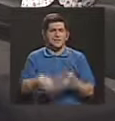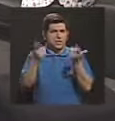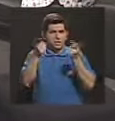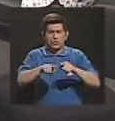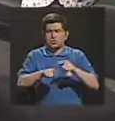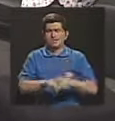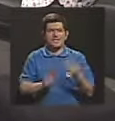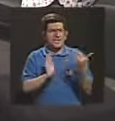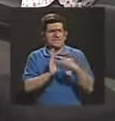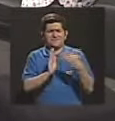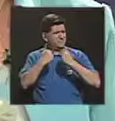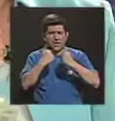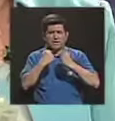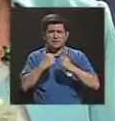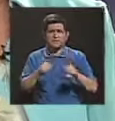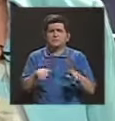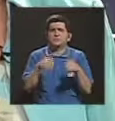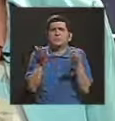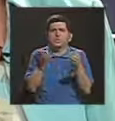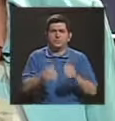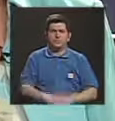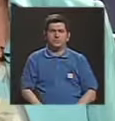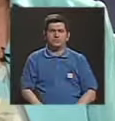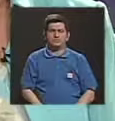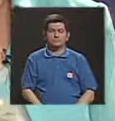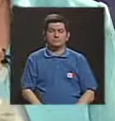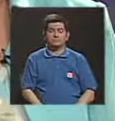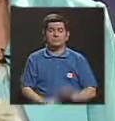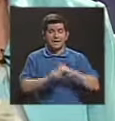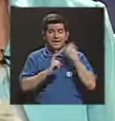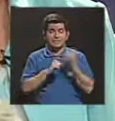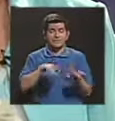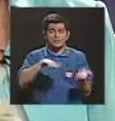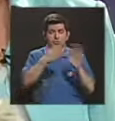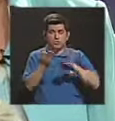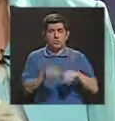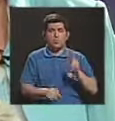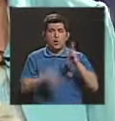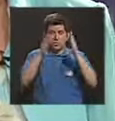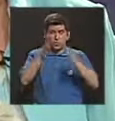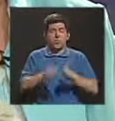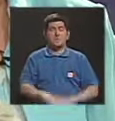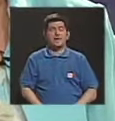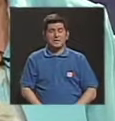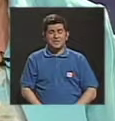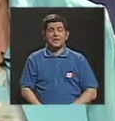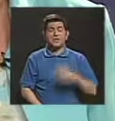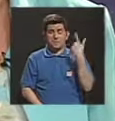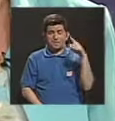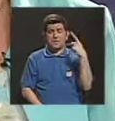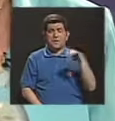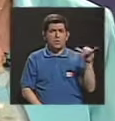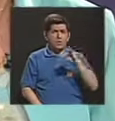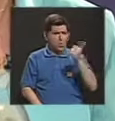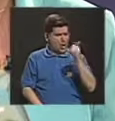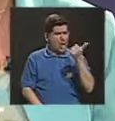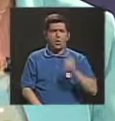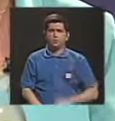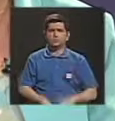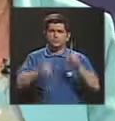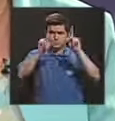dé este golpe tan fuerte? Lógicamente la viudez es un factor de riesgo, así como hay muchos otros factores de riesgo. Por